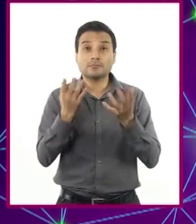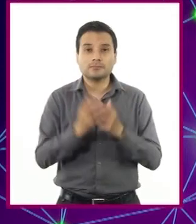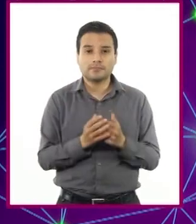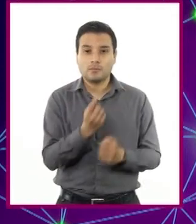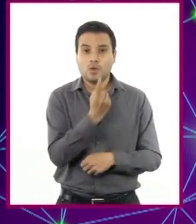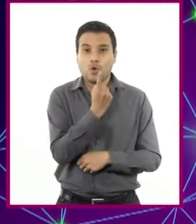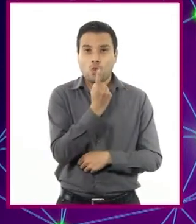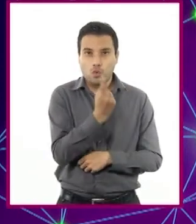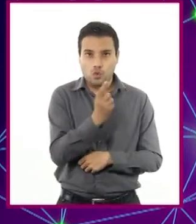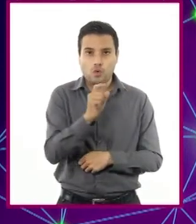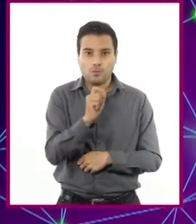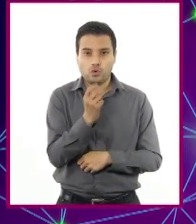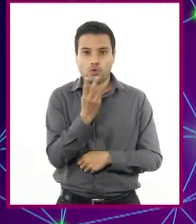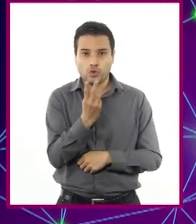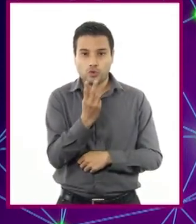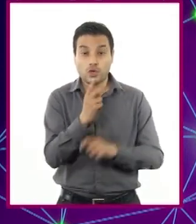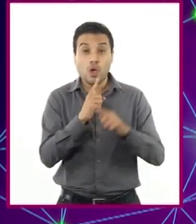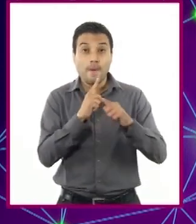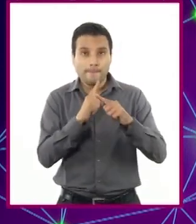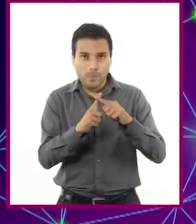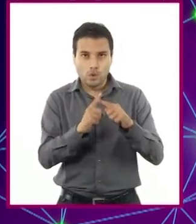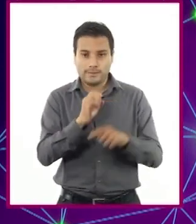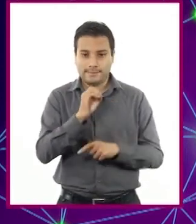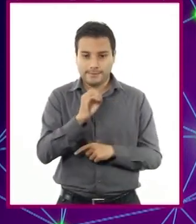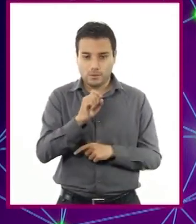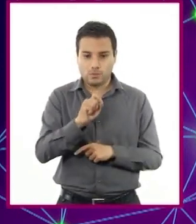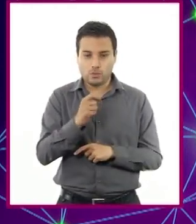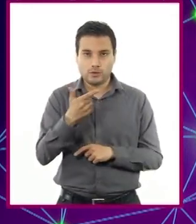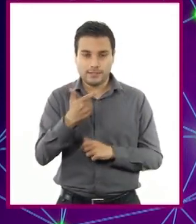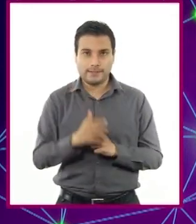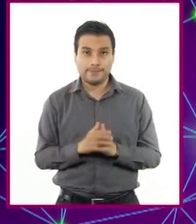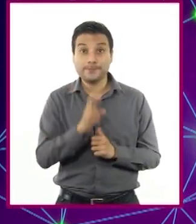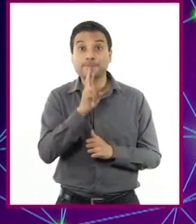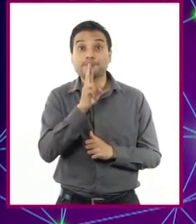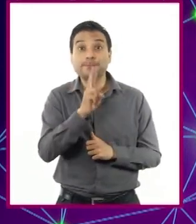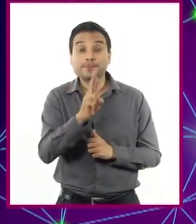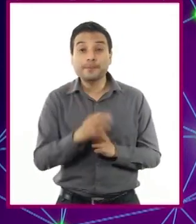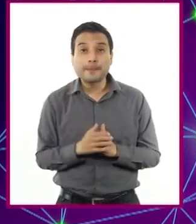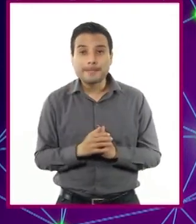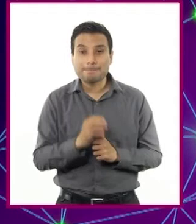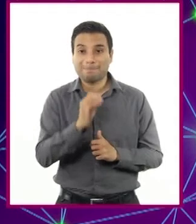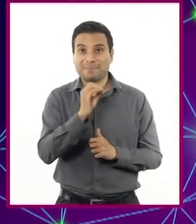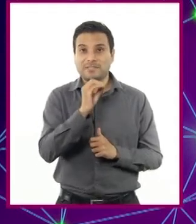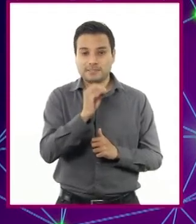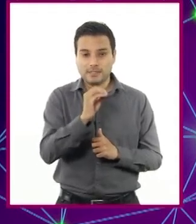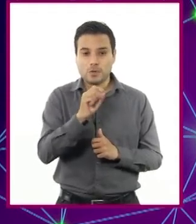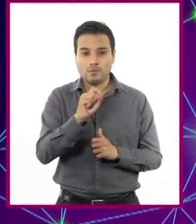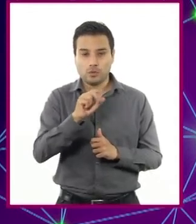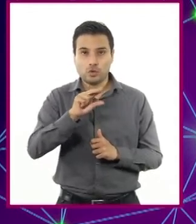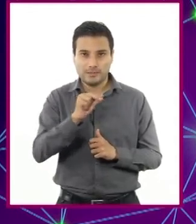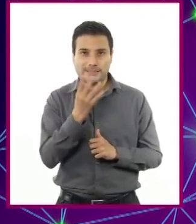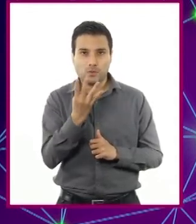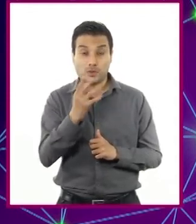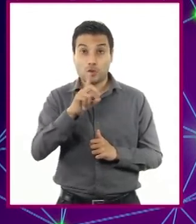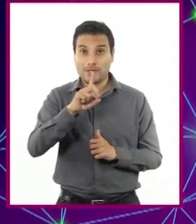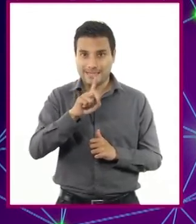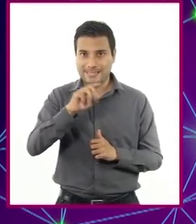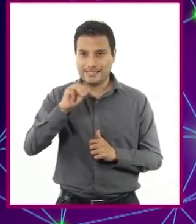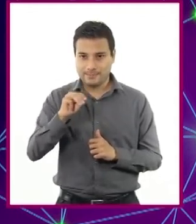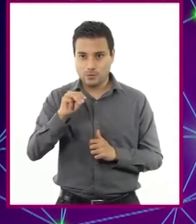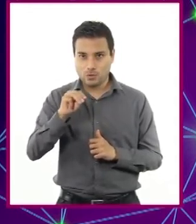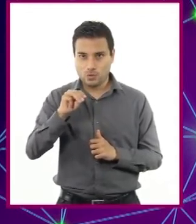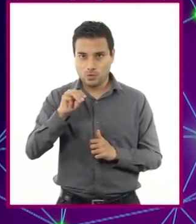decímetros por 0.7 decímetros, lo que resulta 0.84 decímetros